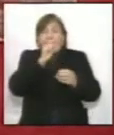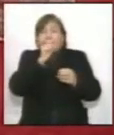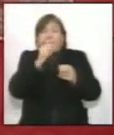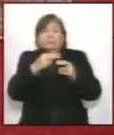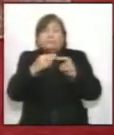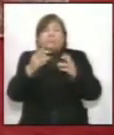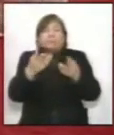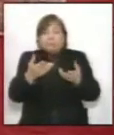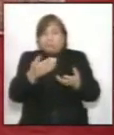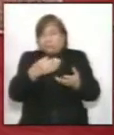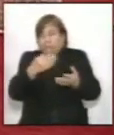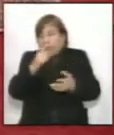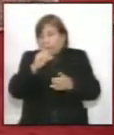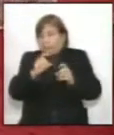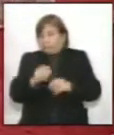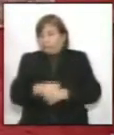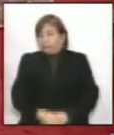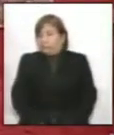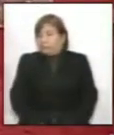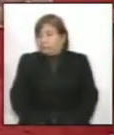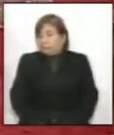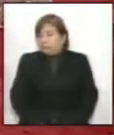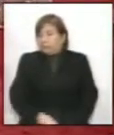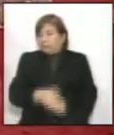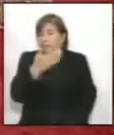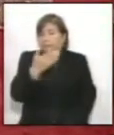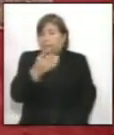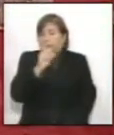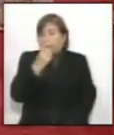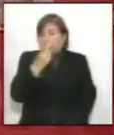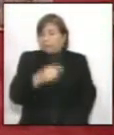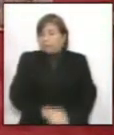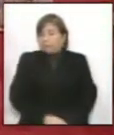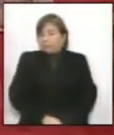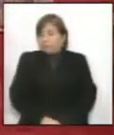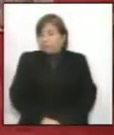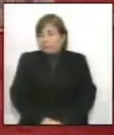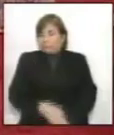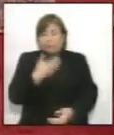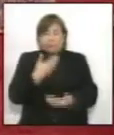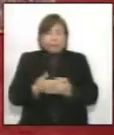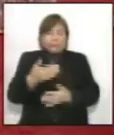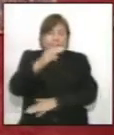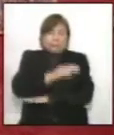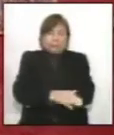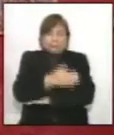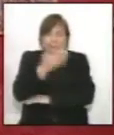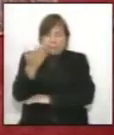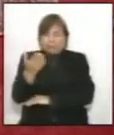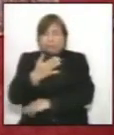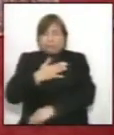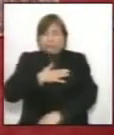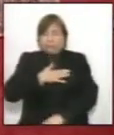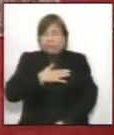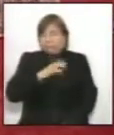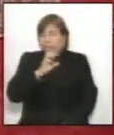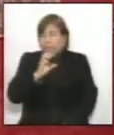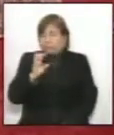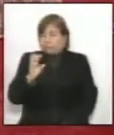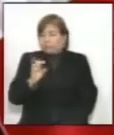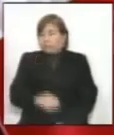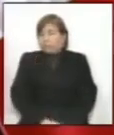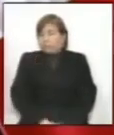comunicación al que pertenecen. La primera pregunta, por favor. Buenas tardes, presidente. Me encuentro a la mano derecha, si me puede